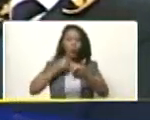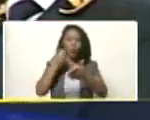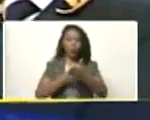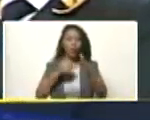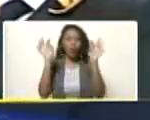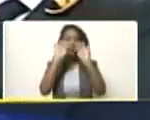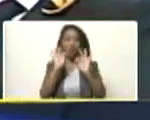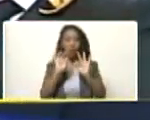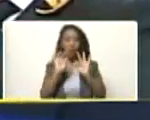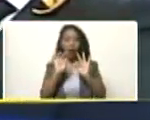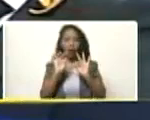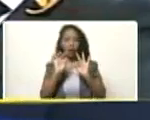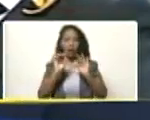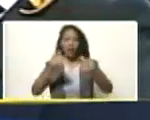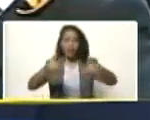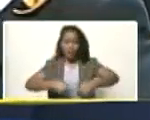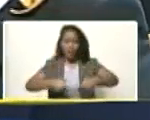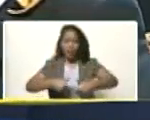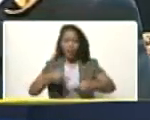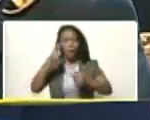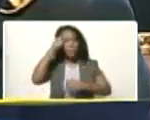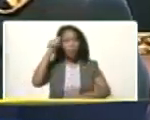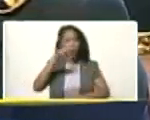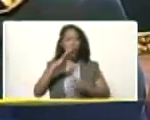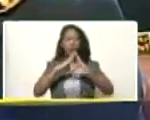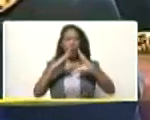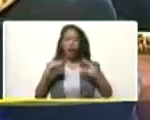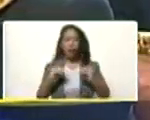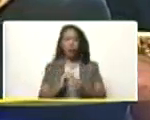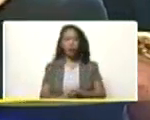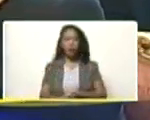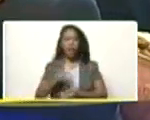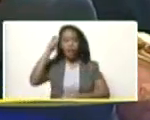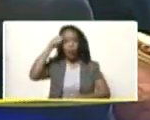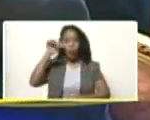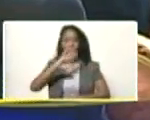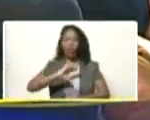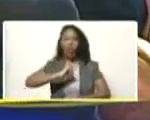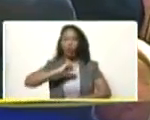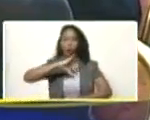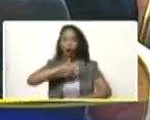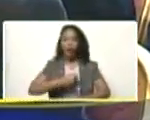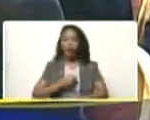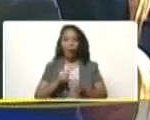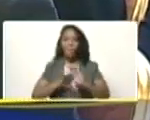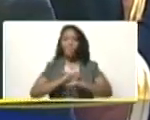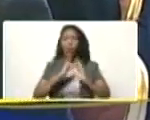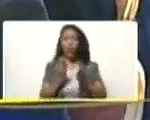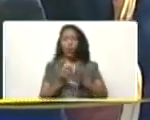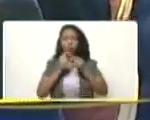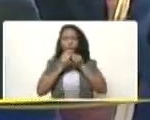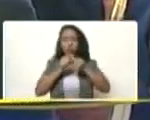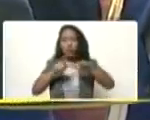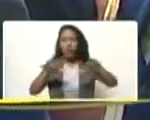manera incansable el pueblo de Nicaragua y el pueblo de Sudáfrica. Un mundo